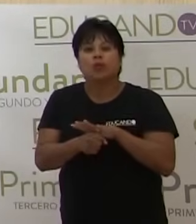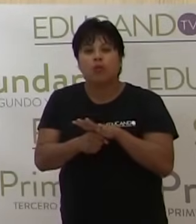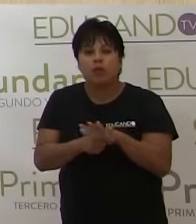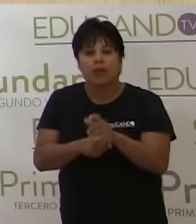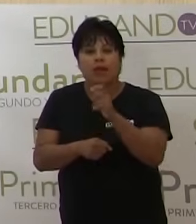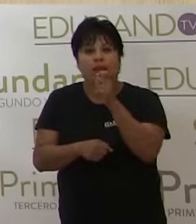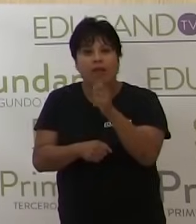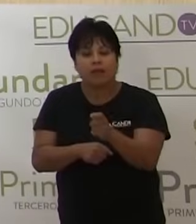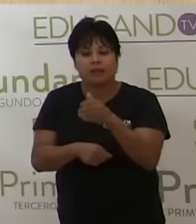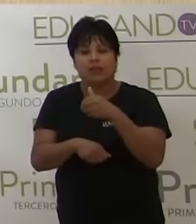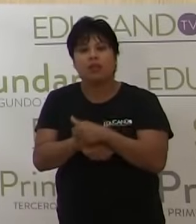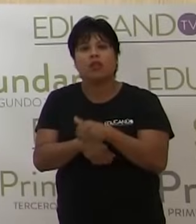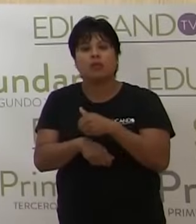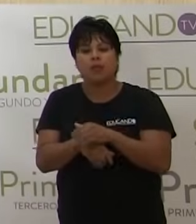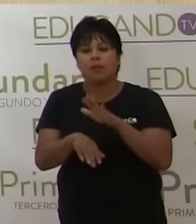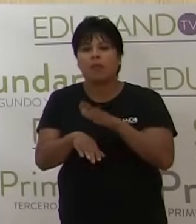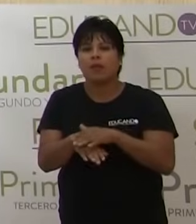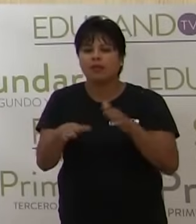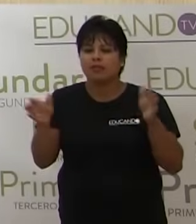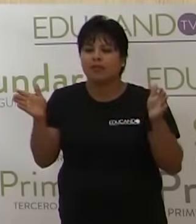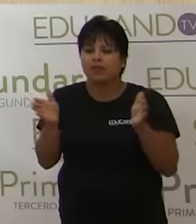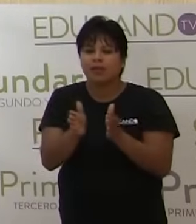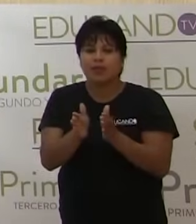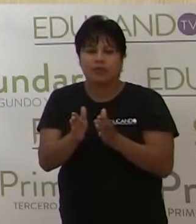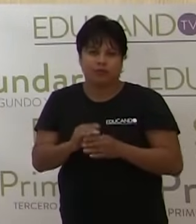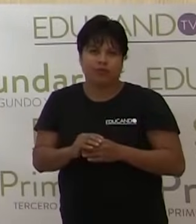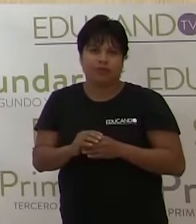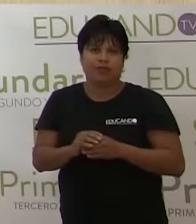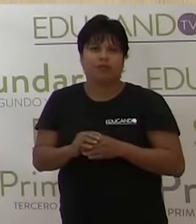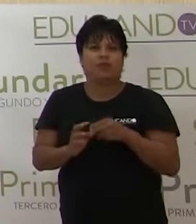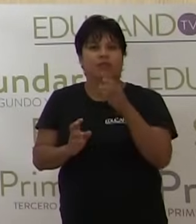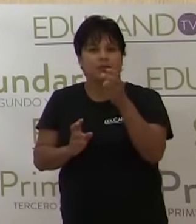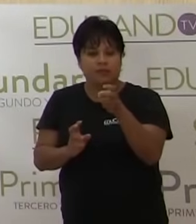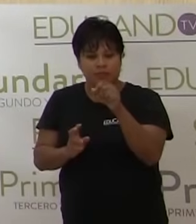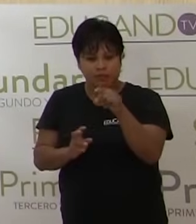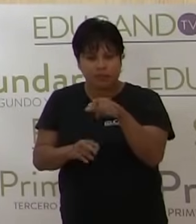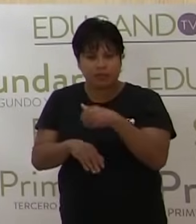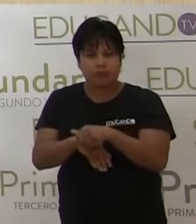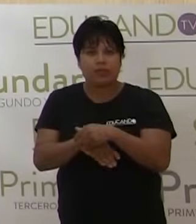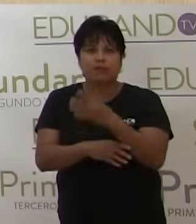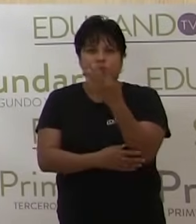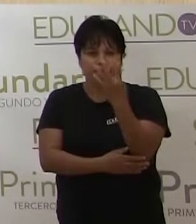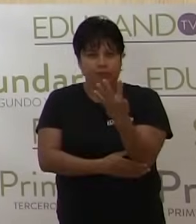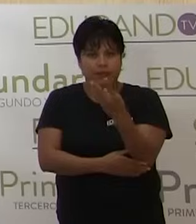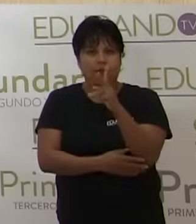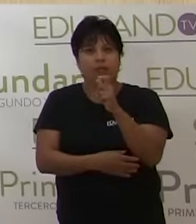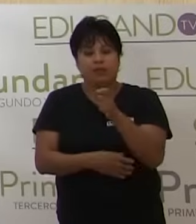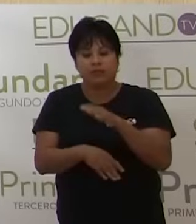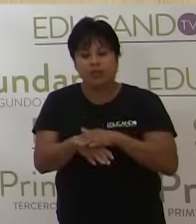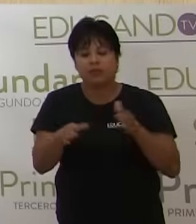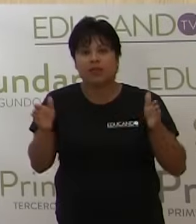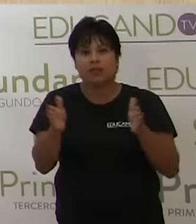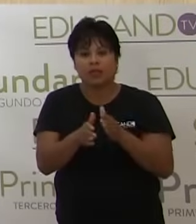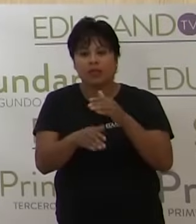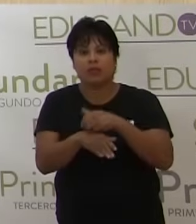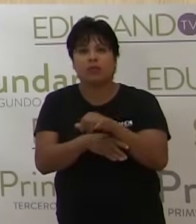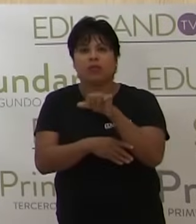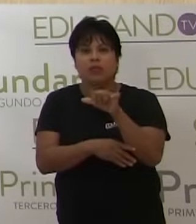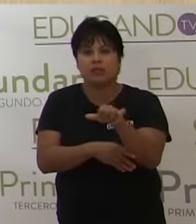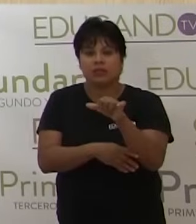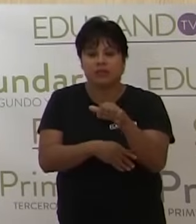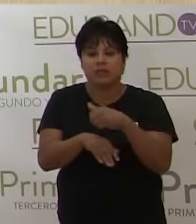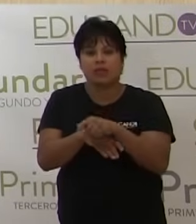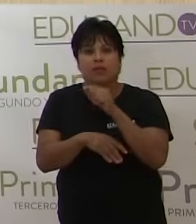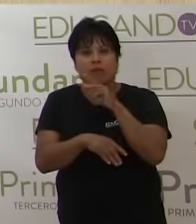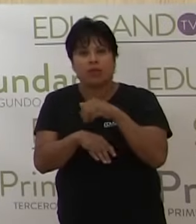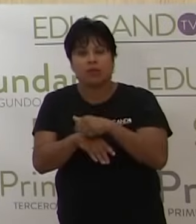es el número más pequeño sigue siendo el cuatro pero es más pequeño que el 16 también el número